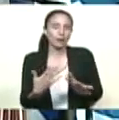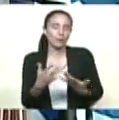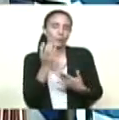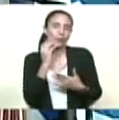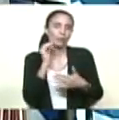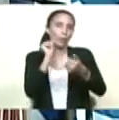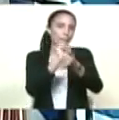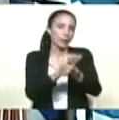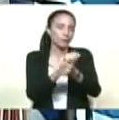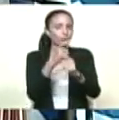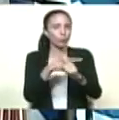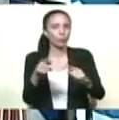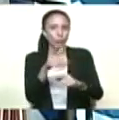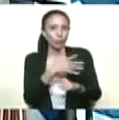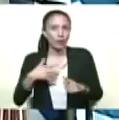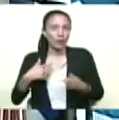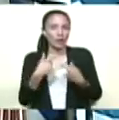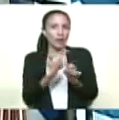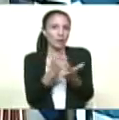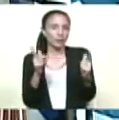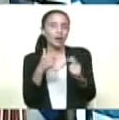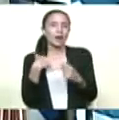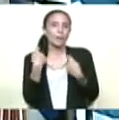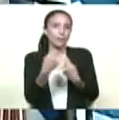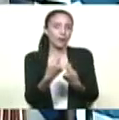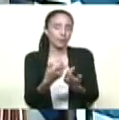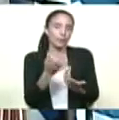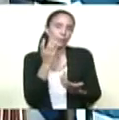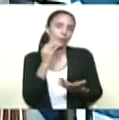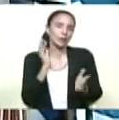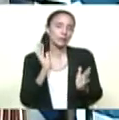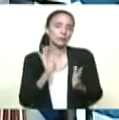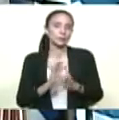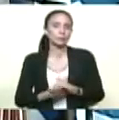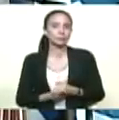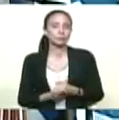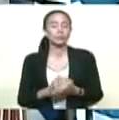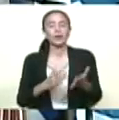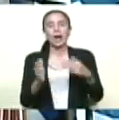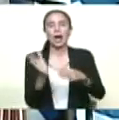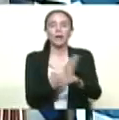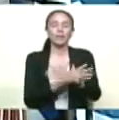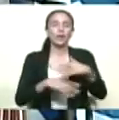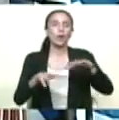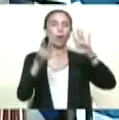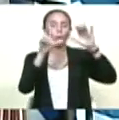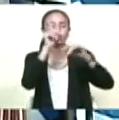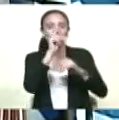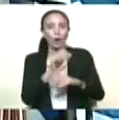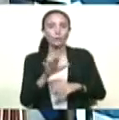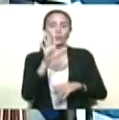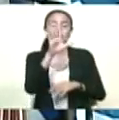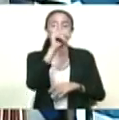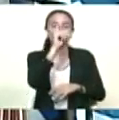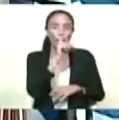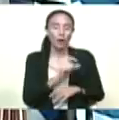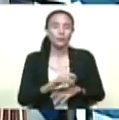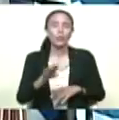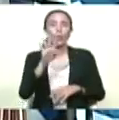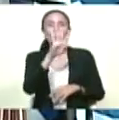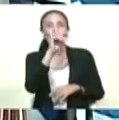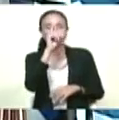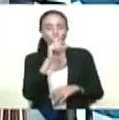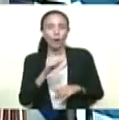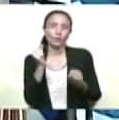muchos pertenecientes a que a la anterior gestión con ocho años con cinco años con diez años con cuatro años